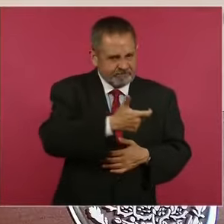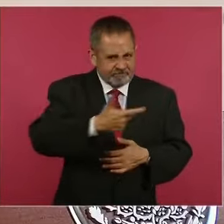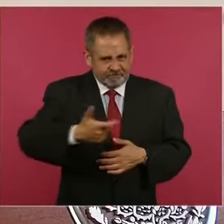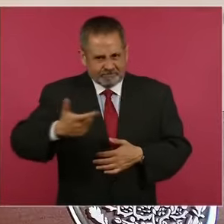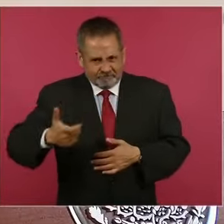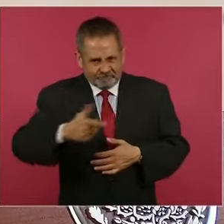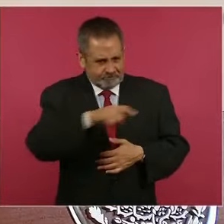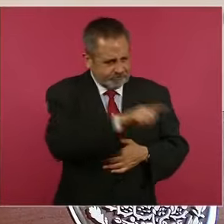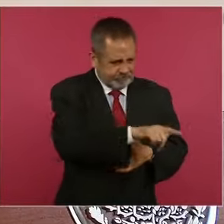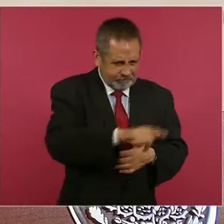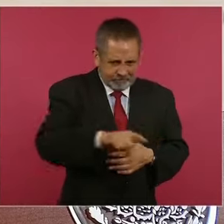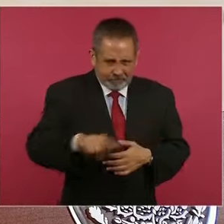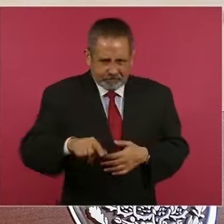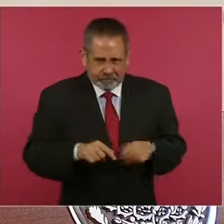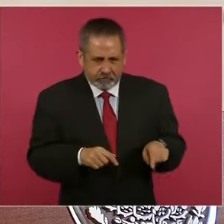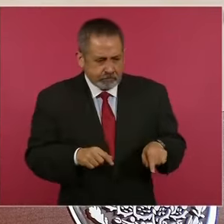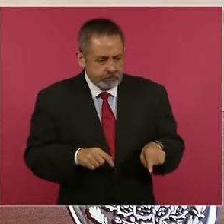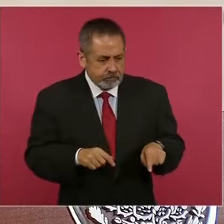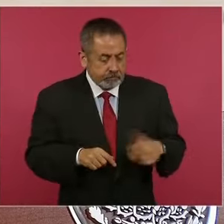por lo mismo